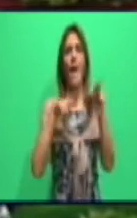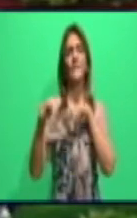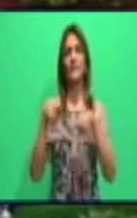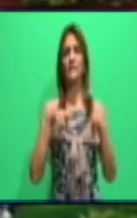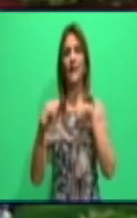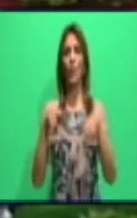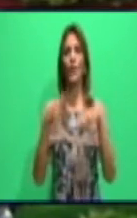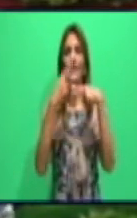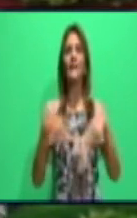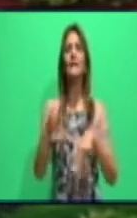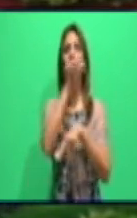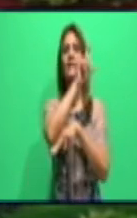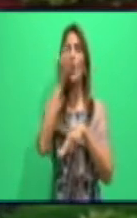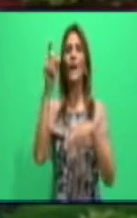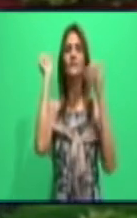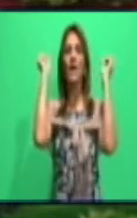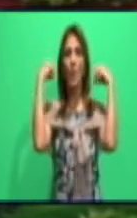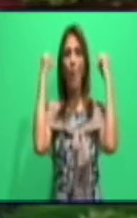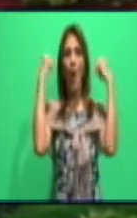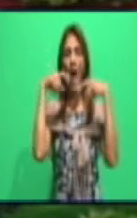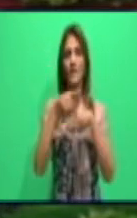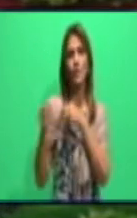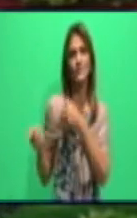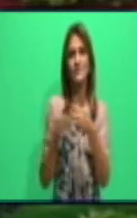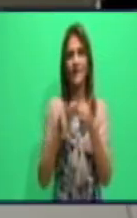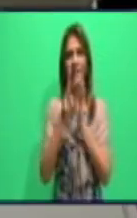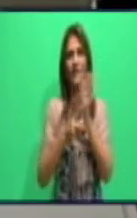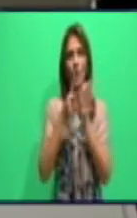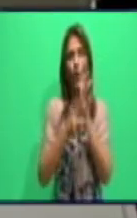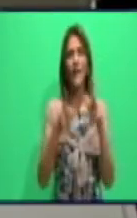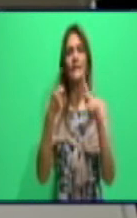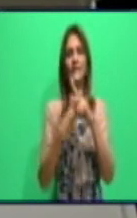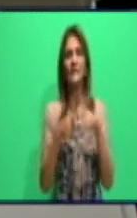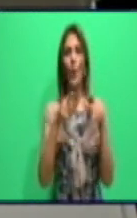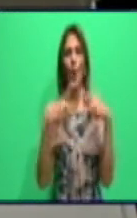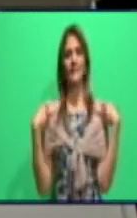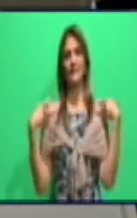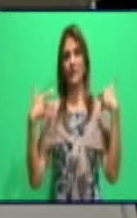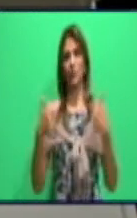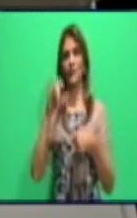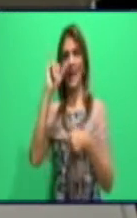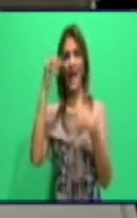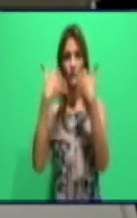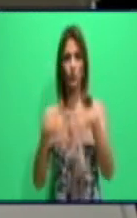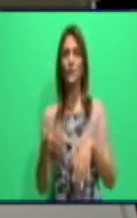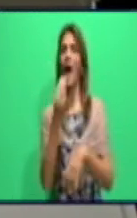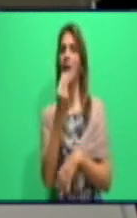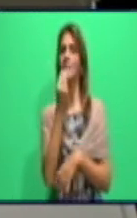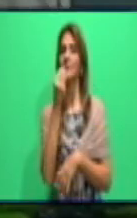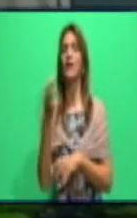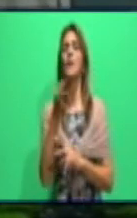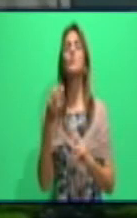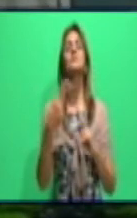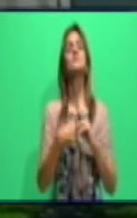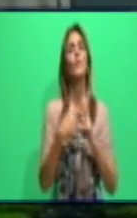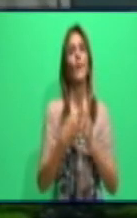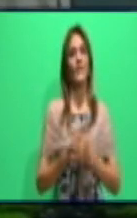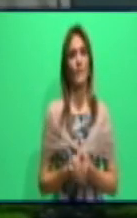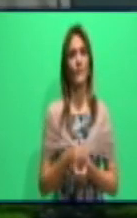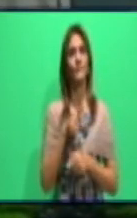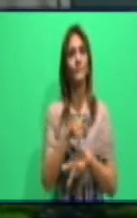guajiro natural y con miguel director de las alimentarias en bayamo nidia qué acciones se tomaron